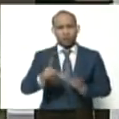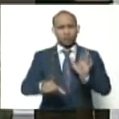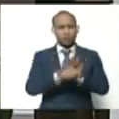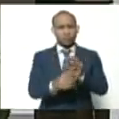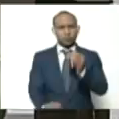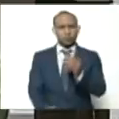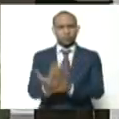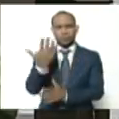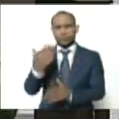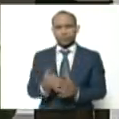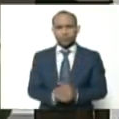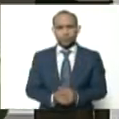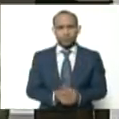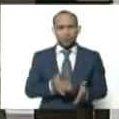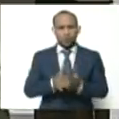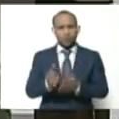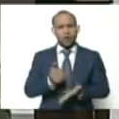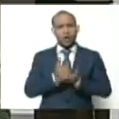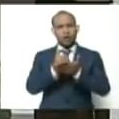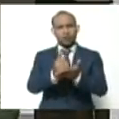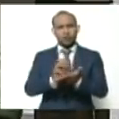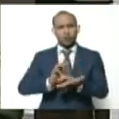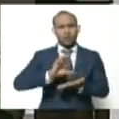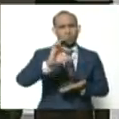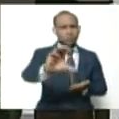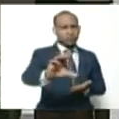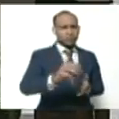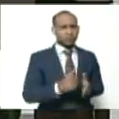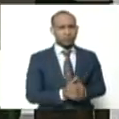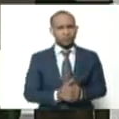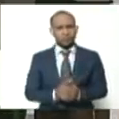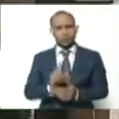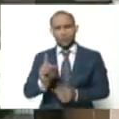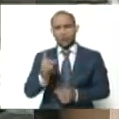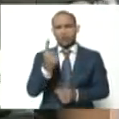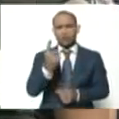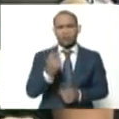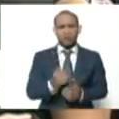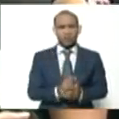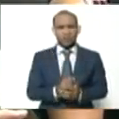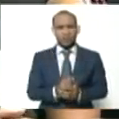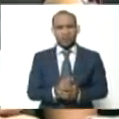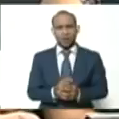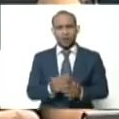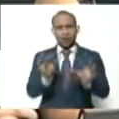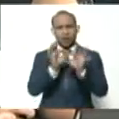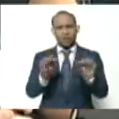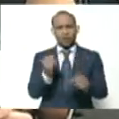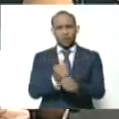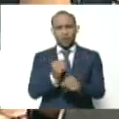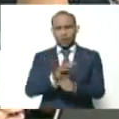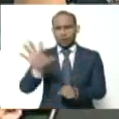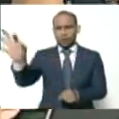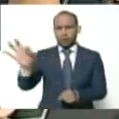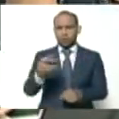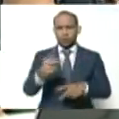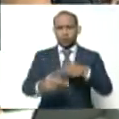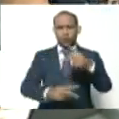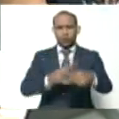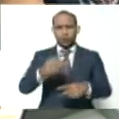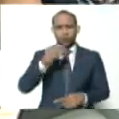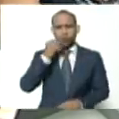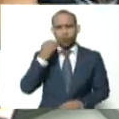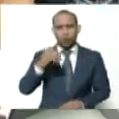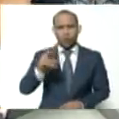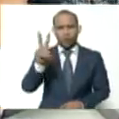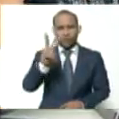generar los emprendimientos, las inversiones y el primer empleo, el primer trabajo productivo del joven